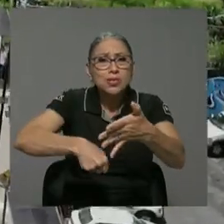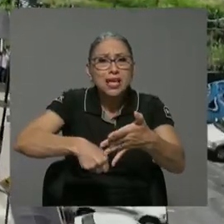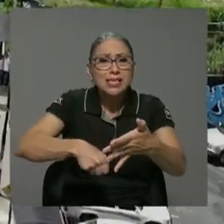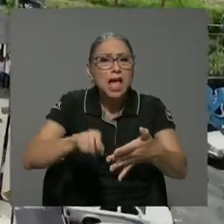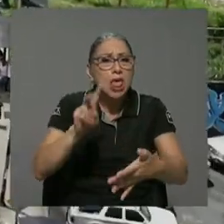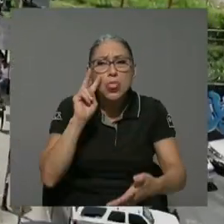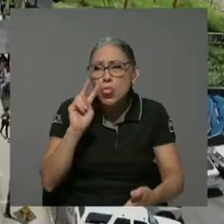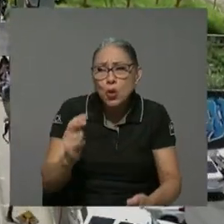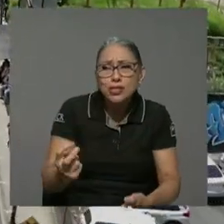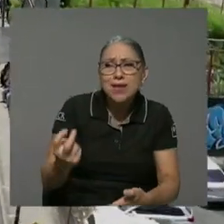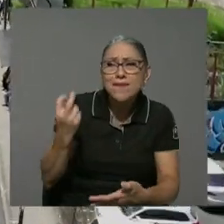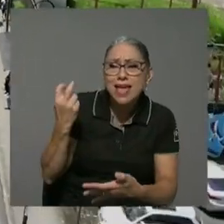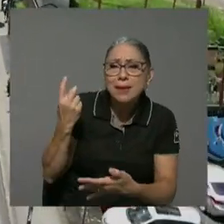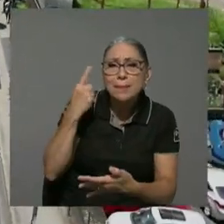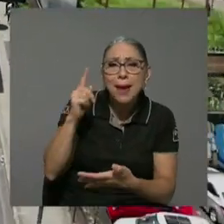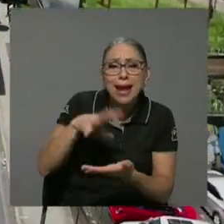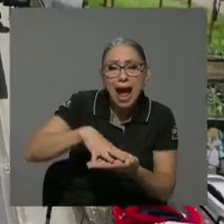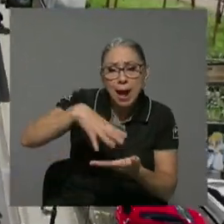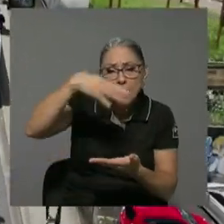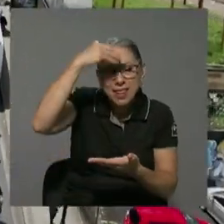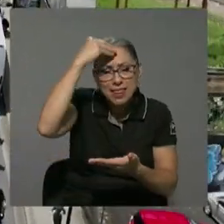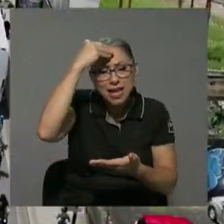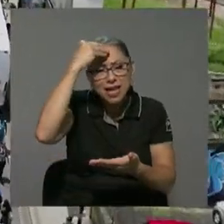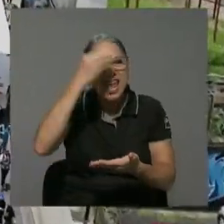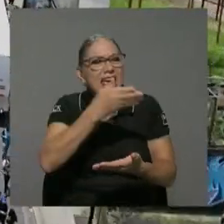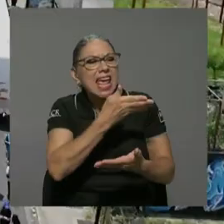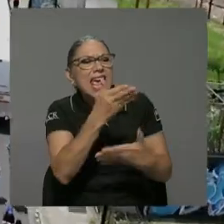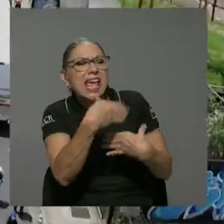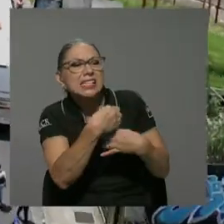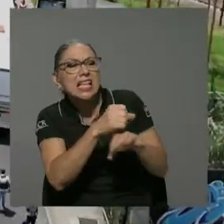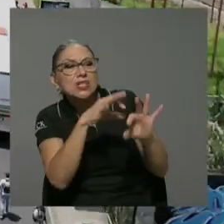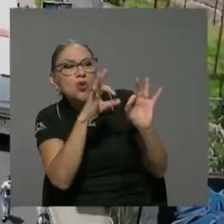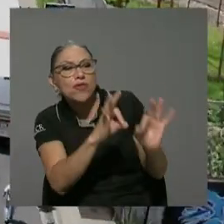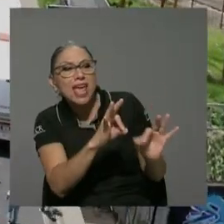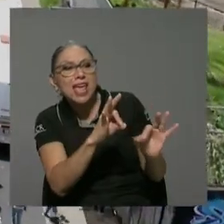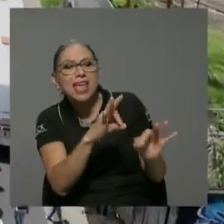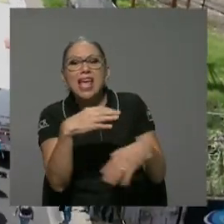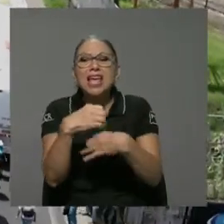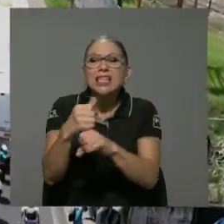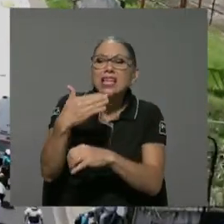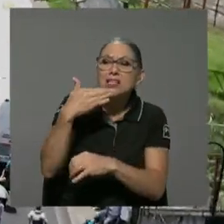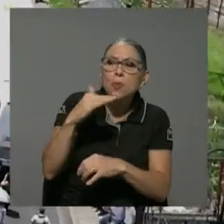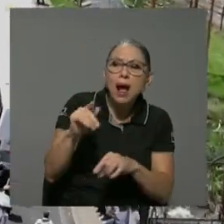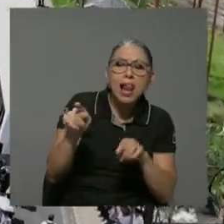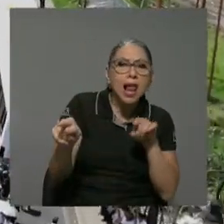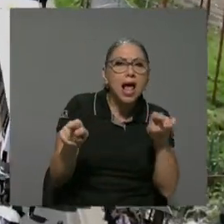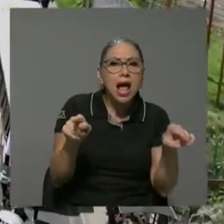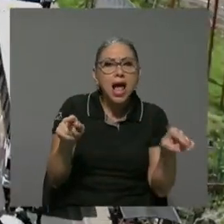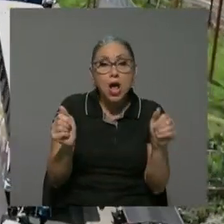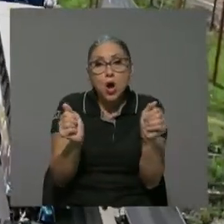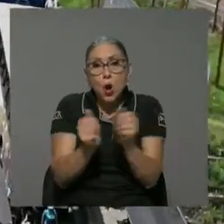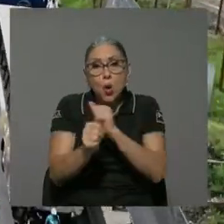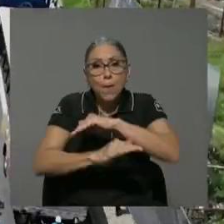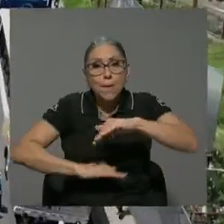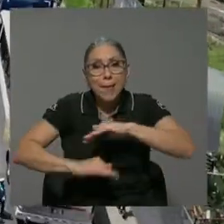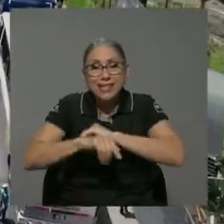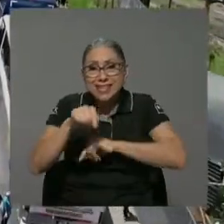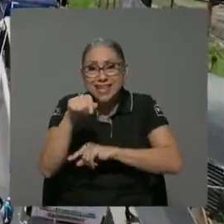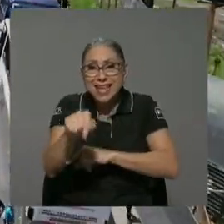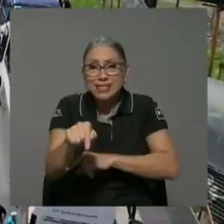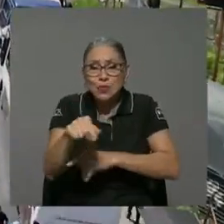de lo que se hizo bien, uh-huh. de lo que no se hizo bien también, y de a partir de ahí aprender a